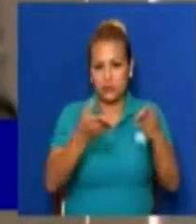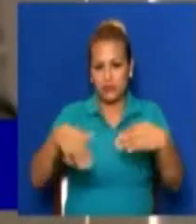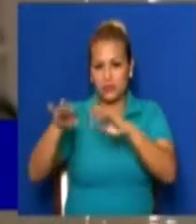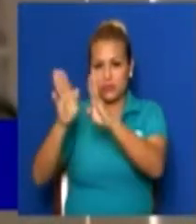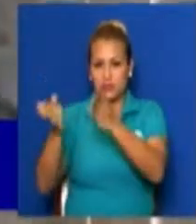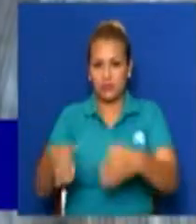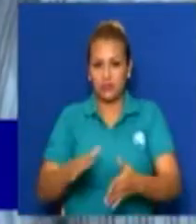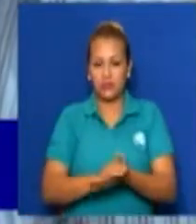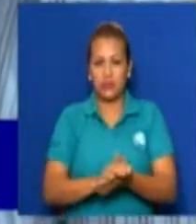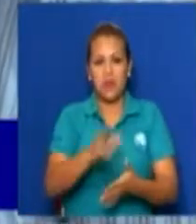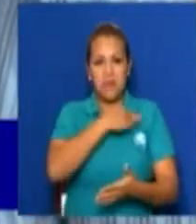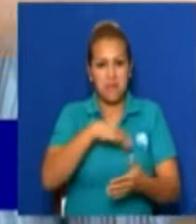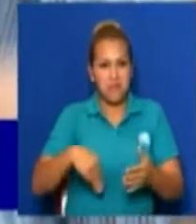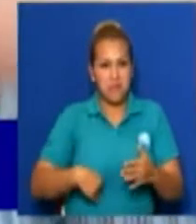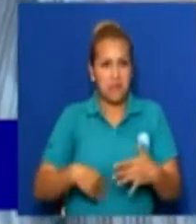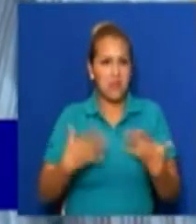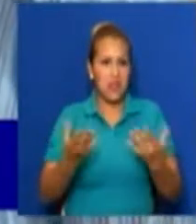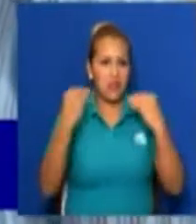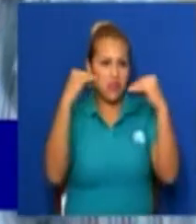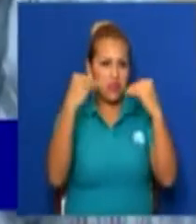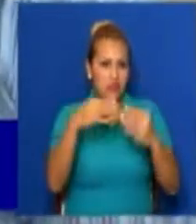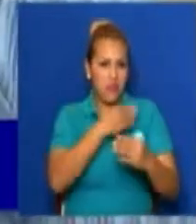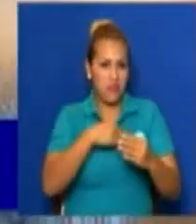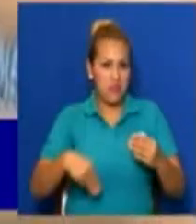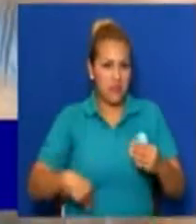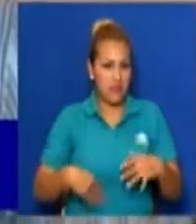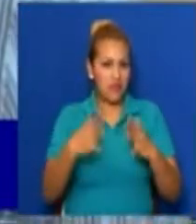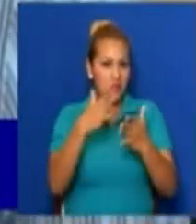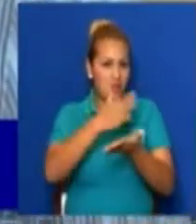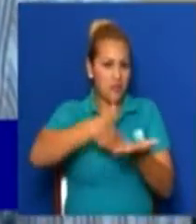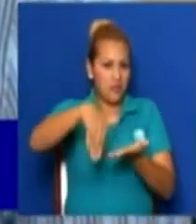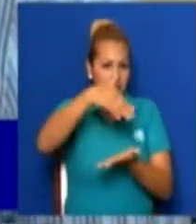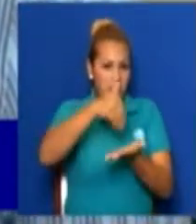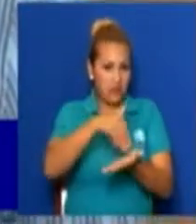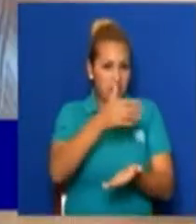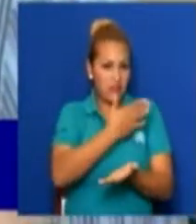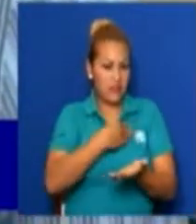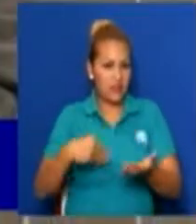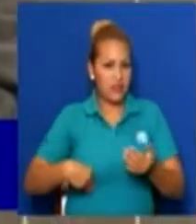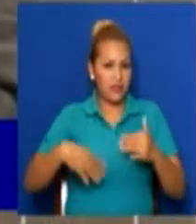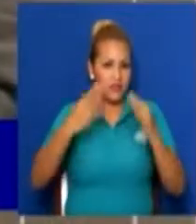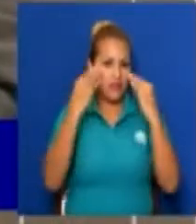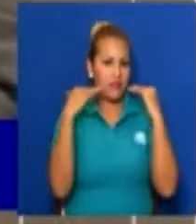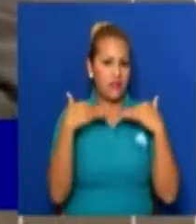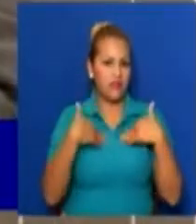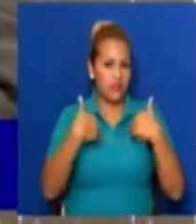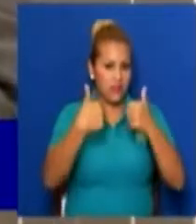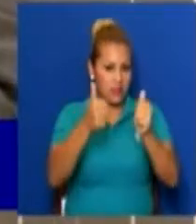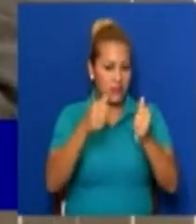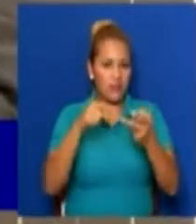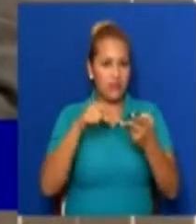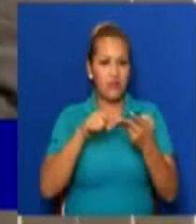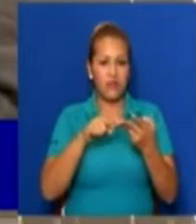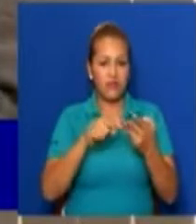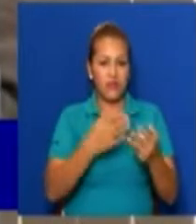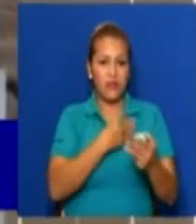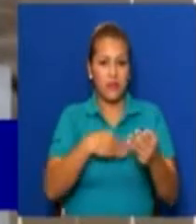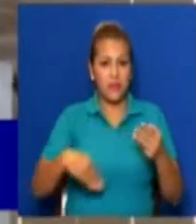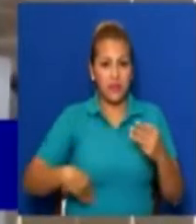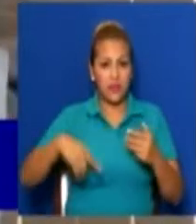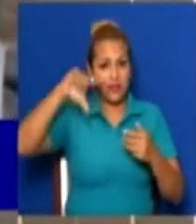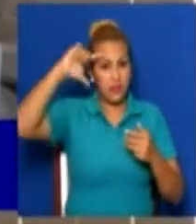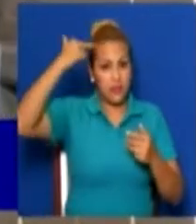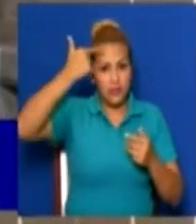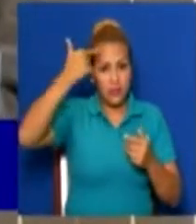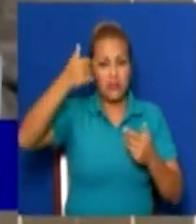Educación, Ministerio de Salud, Ministerio del Trabajo, Ministerio de la Familia, Ministerio de